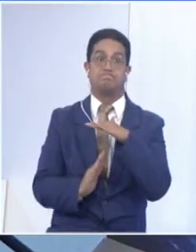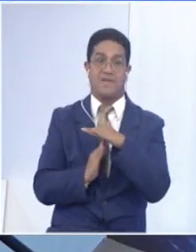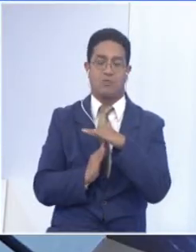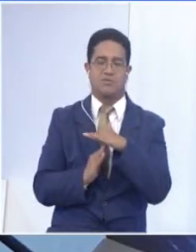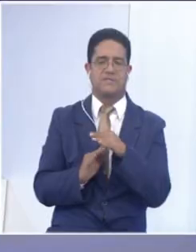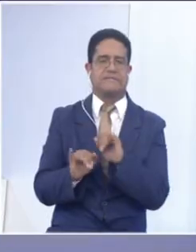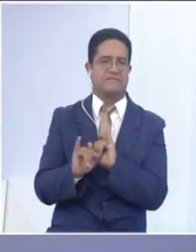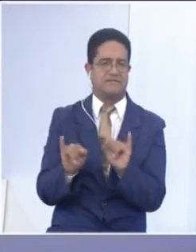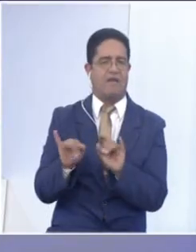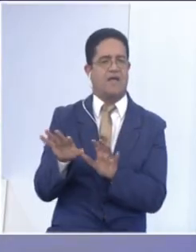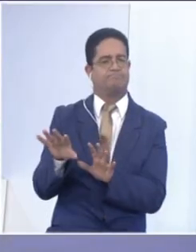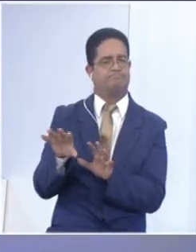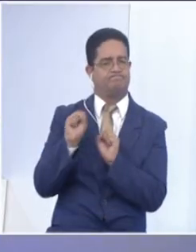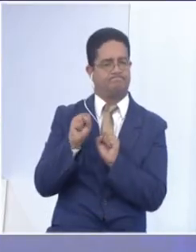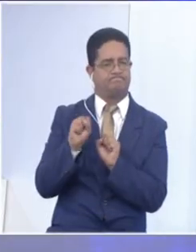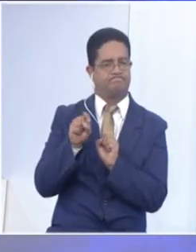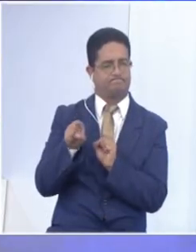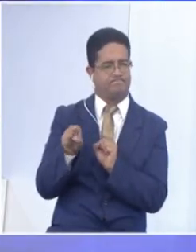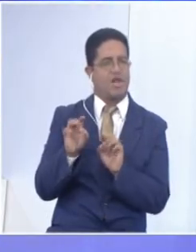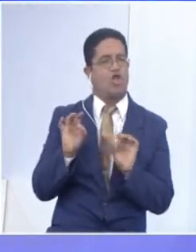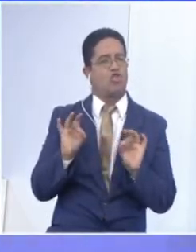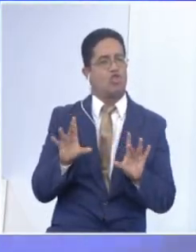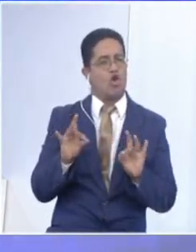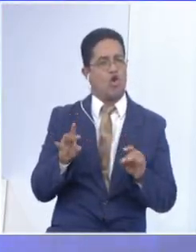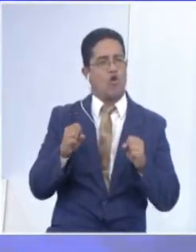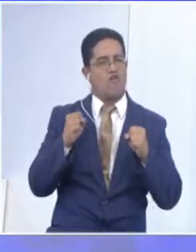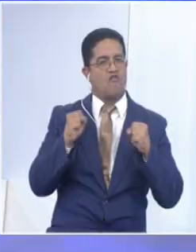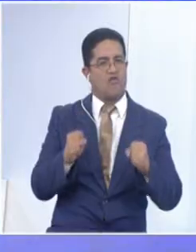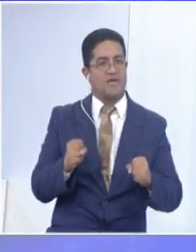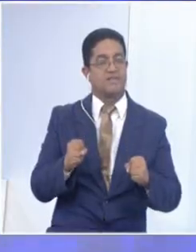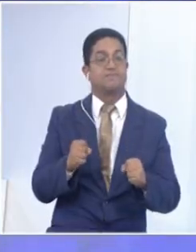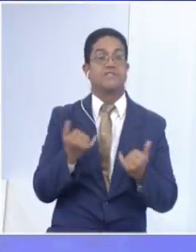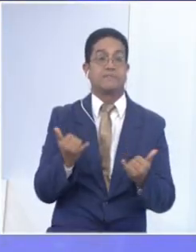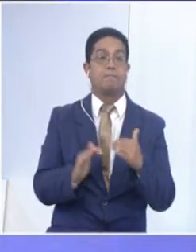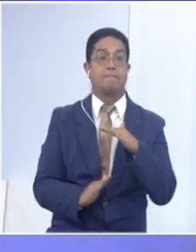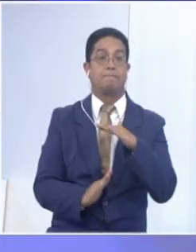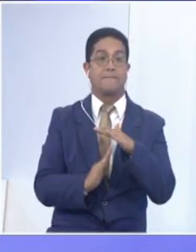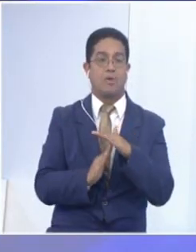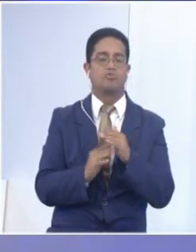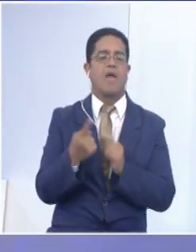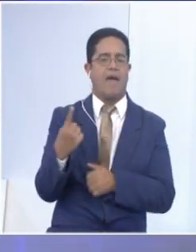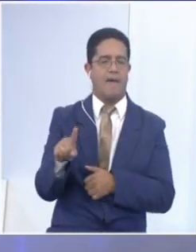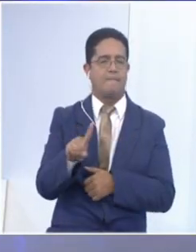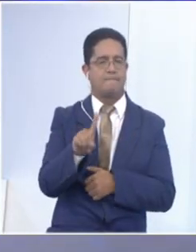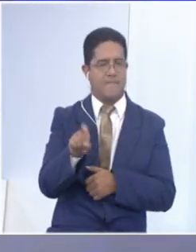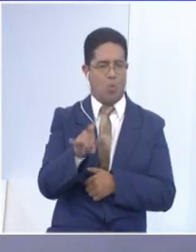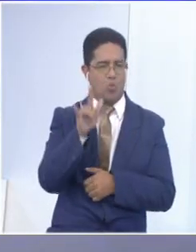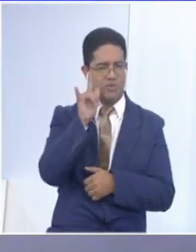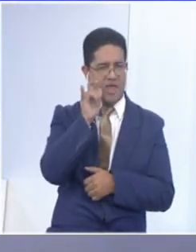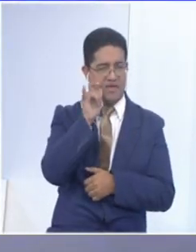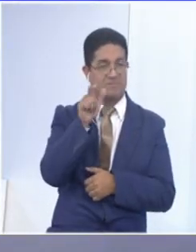un poco más sobre la fibromialgia y este dolor crónico. Vamos a ir a la pausa, tenemos preguntas y comentarios en redes